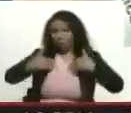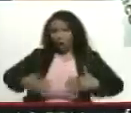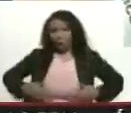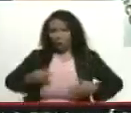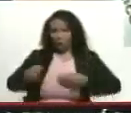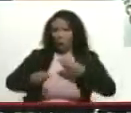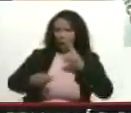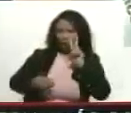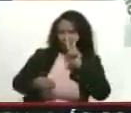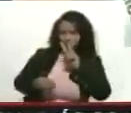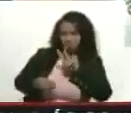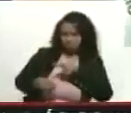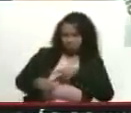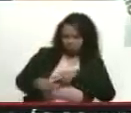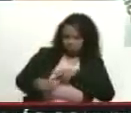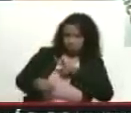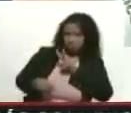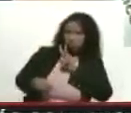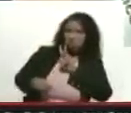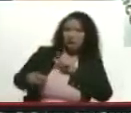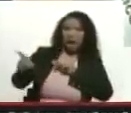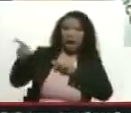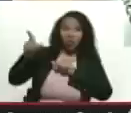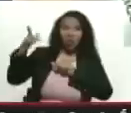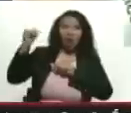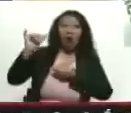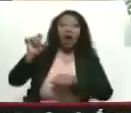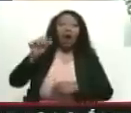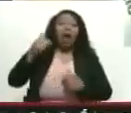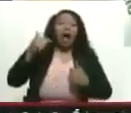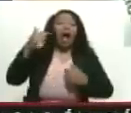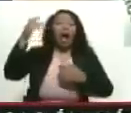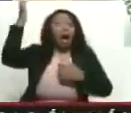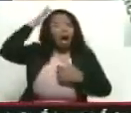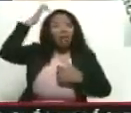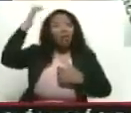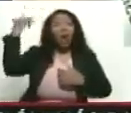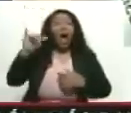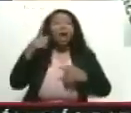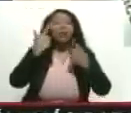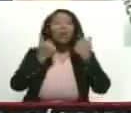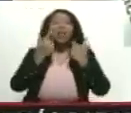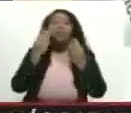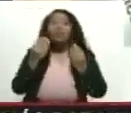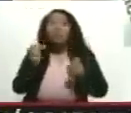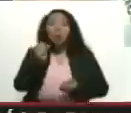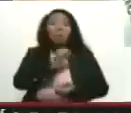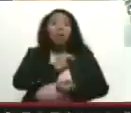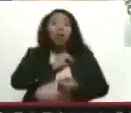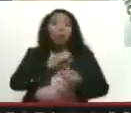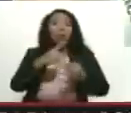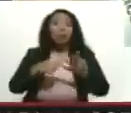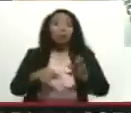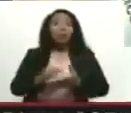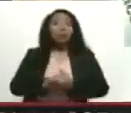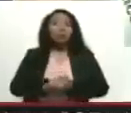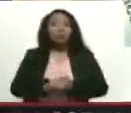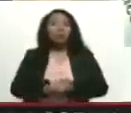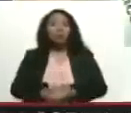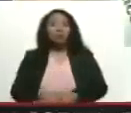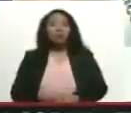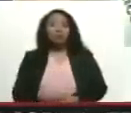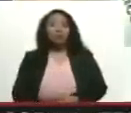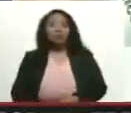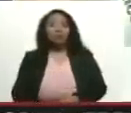cobardes, demasiado en extremo, muy llorones. Pero allí estaban esperando que